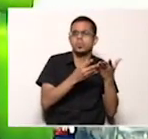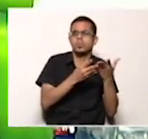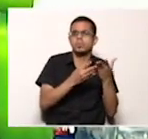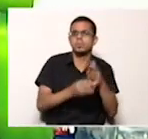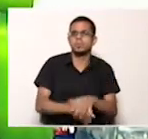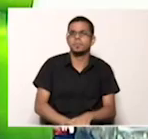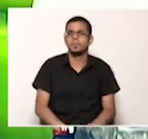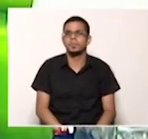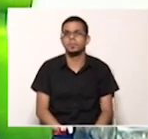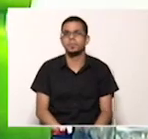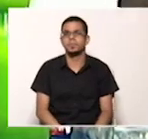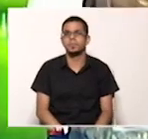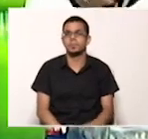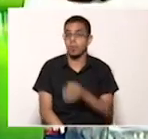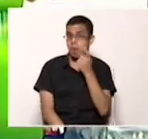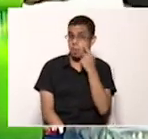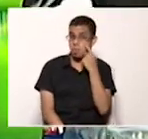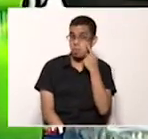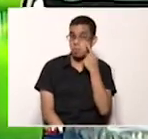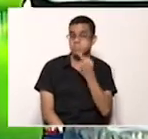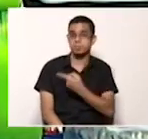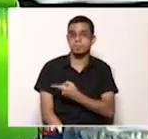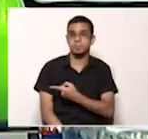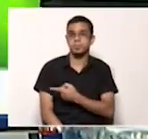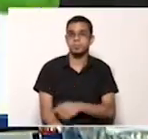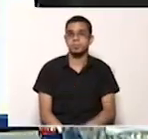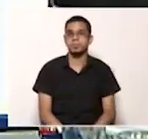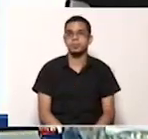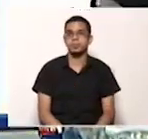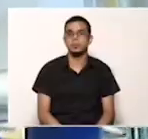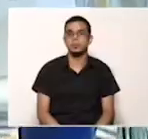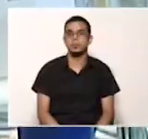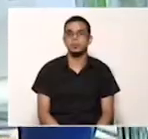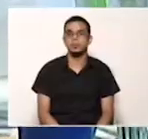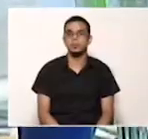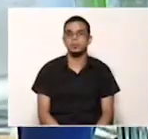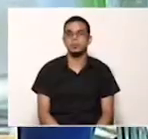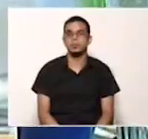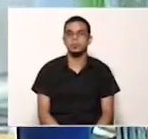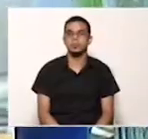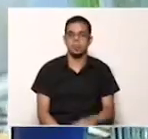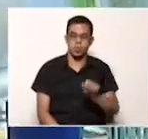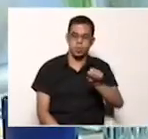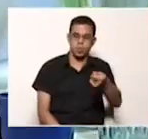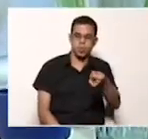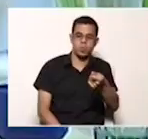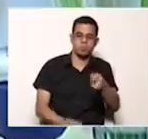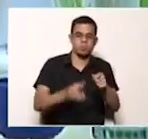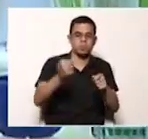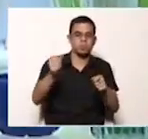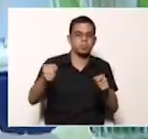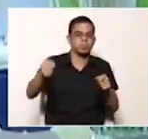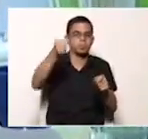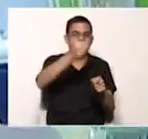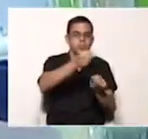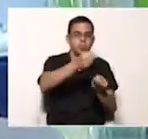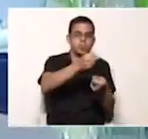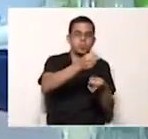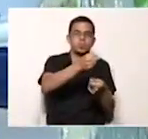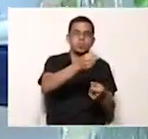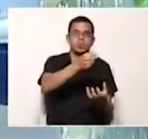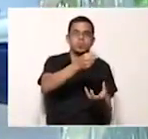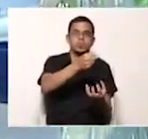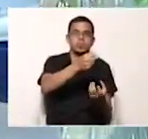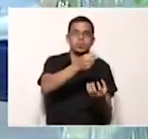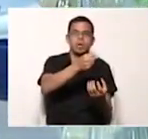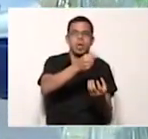traje. Vamos a colocarla, se coloca por lo general en una hornilla, ¿sí? Lo coloco a una temperatura determinada.